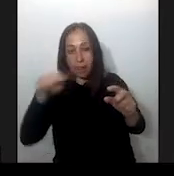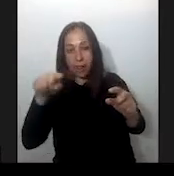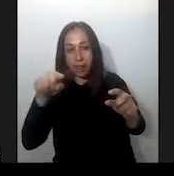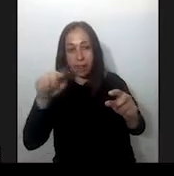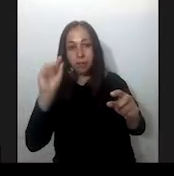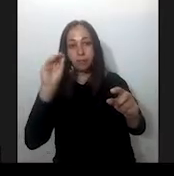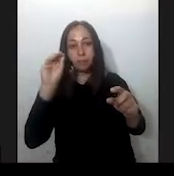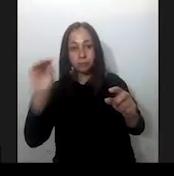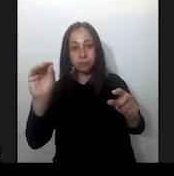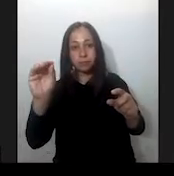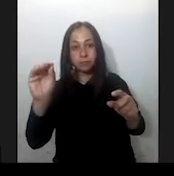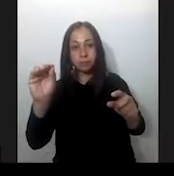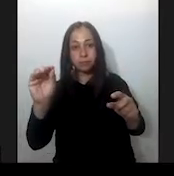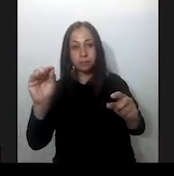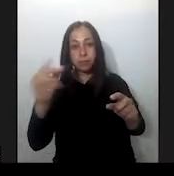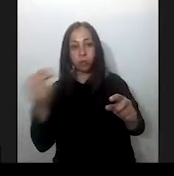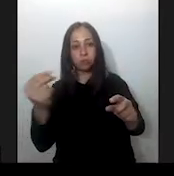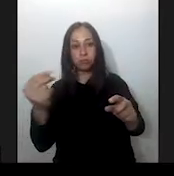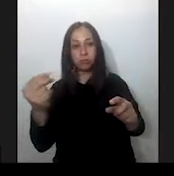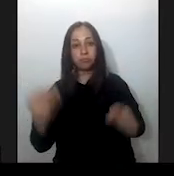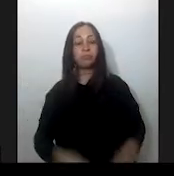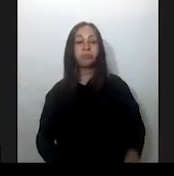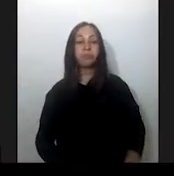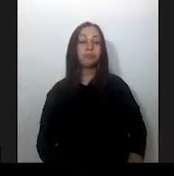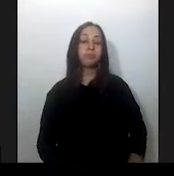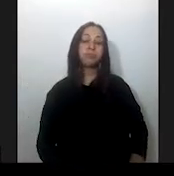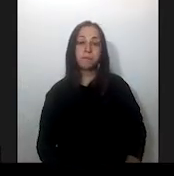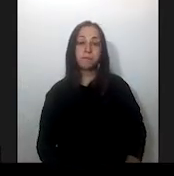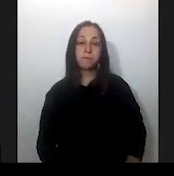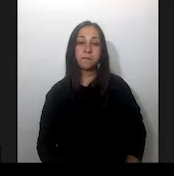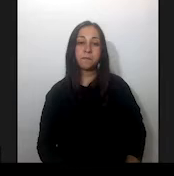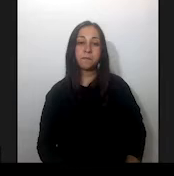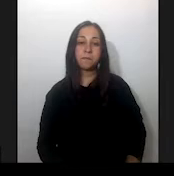1000 y no.